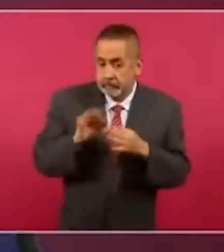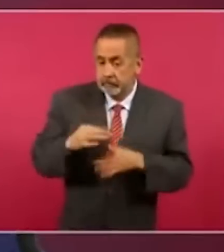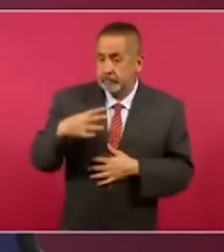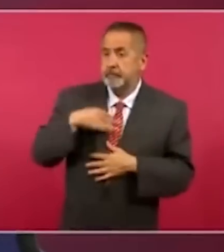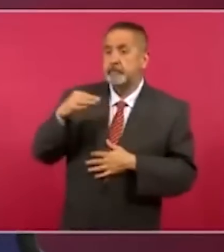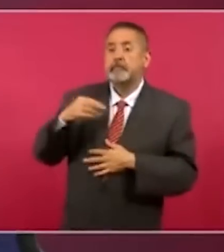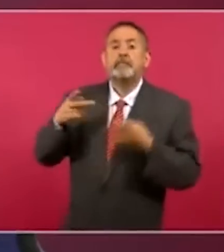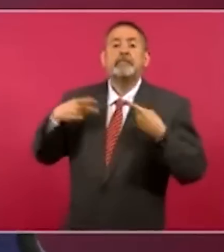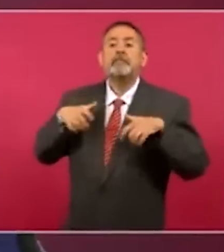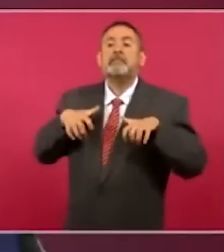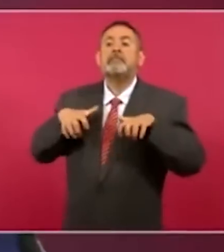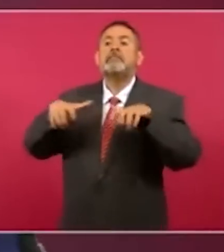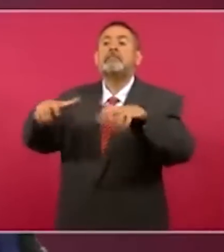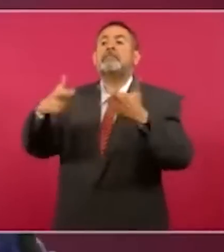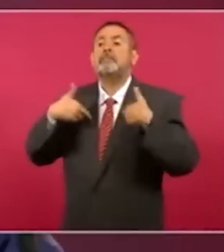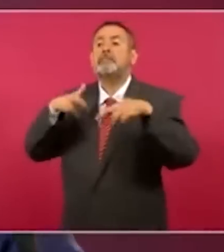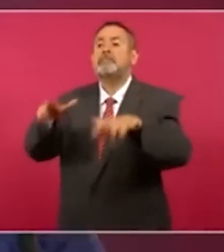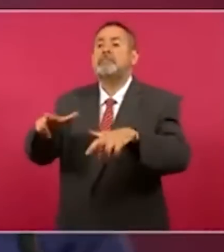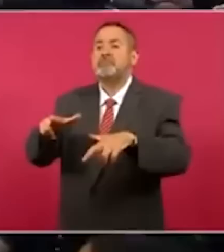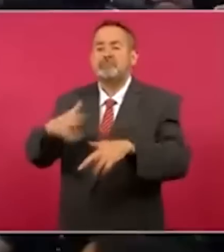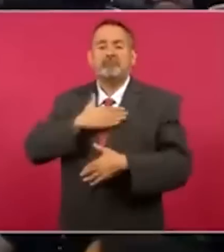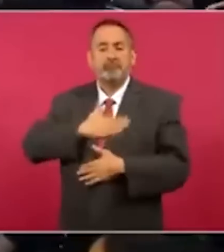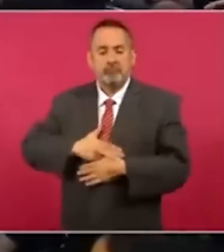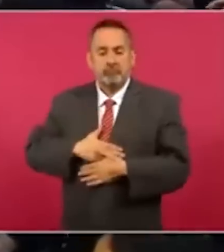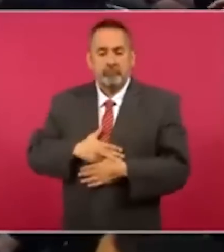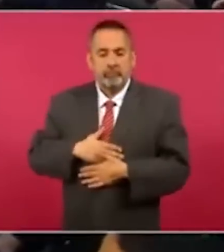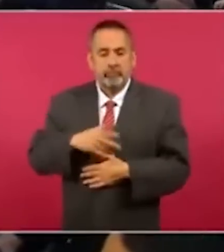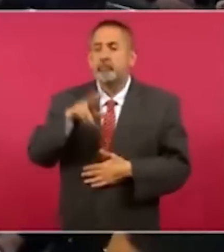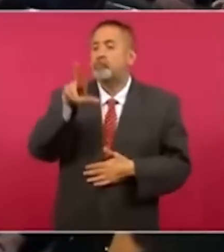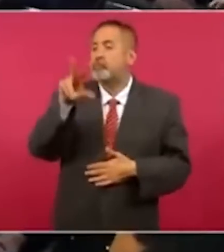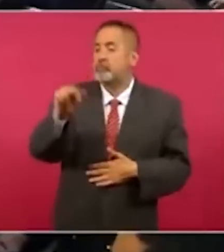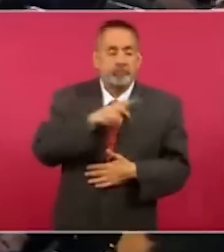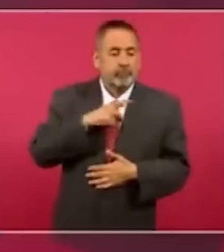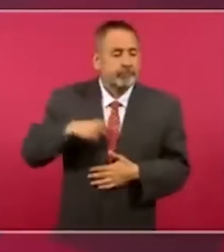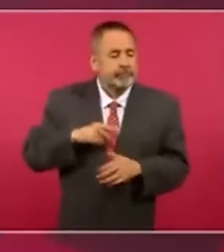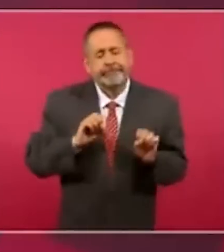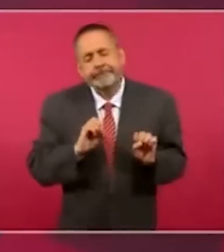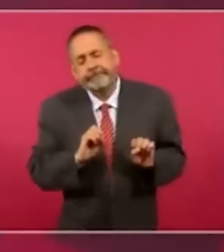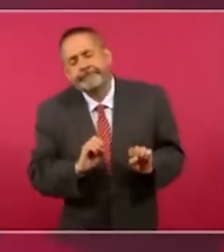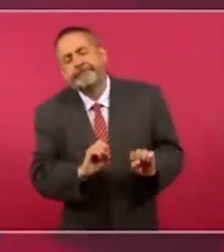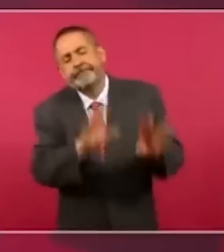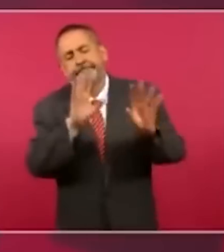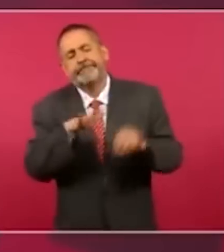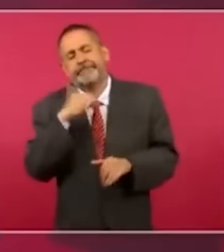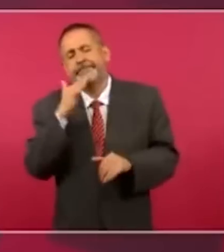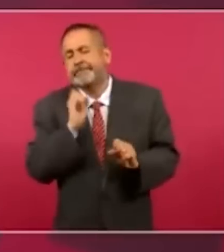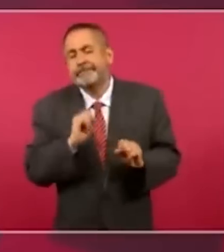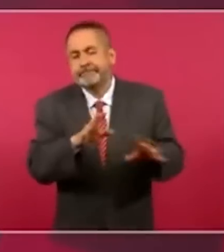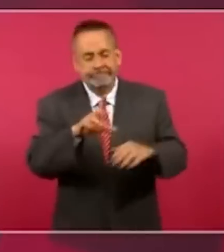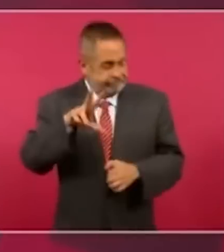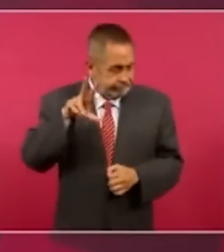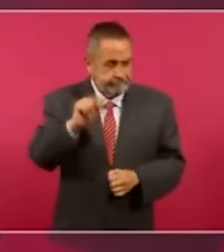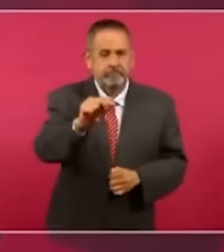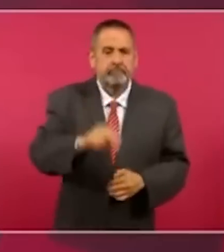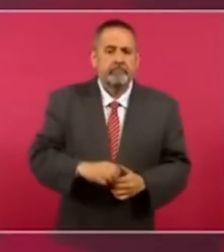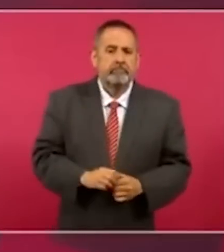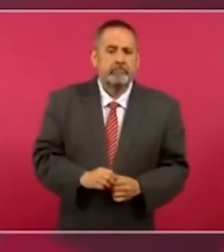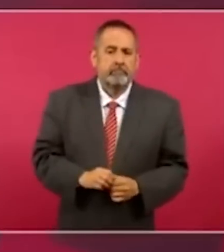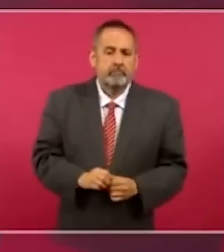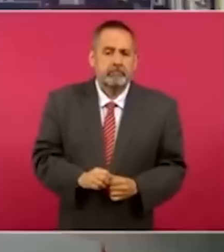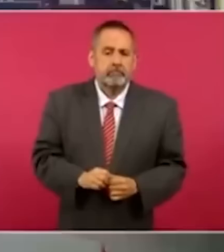al pueblo de México y no permitir la corrupción.